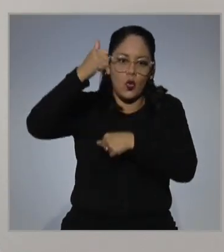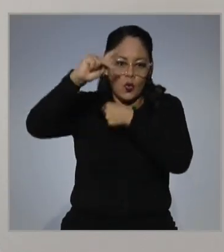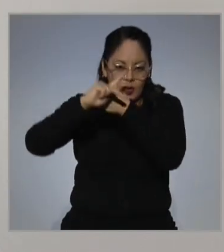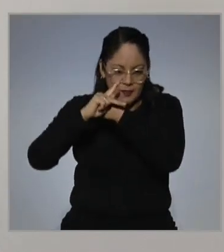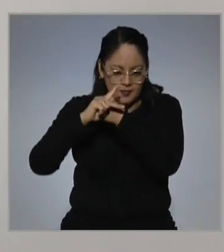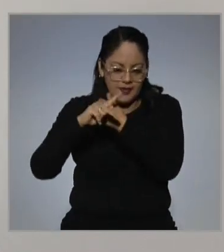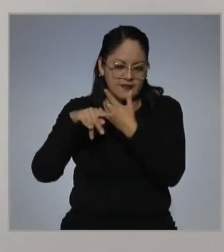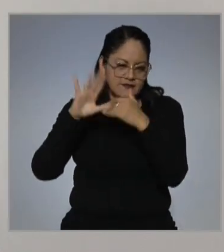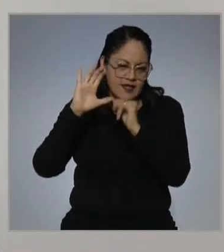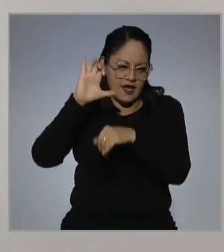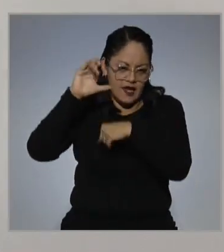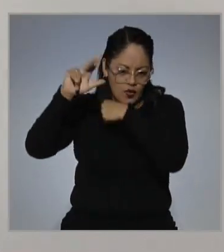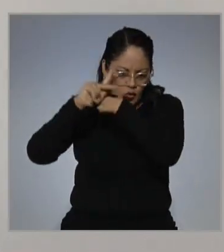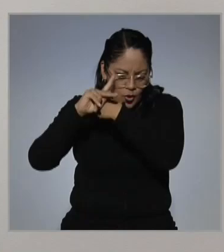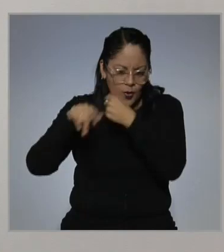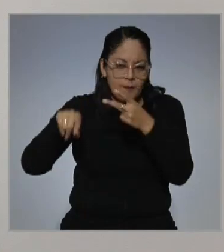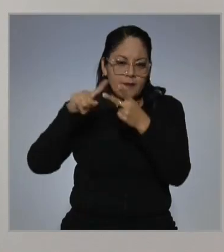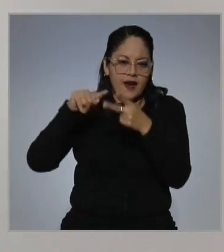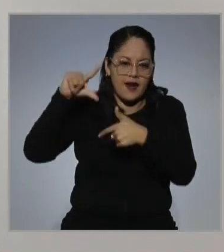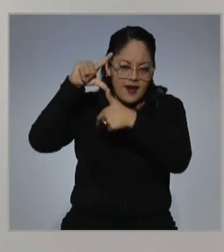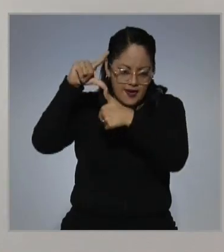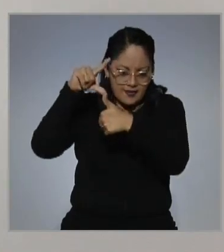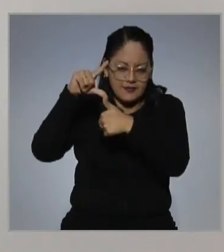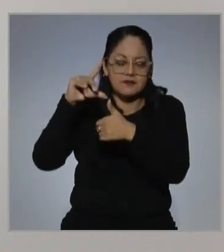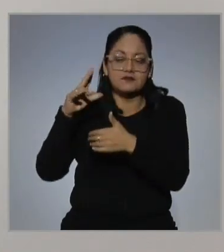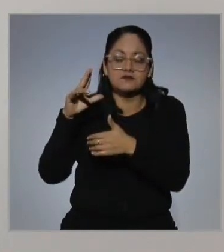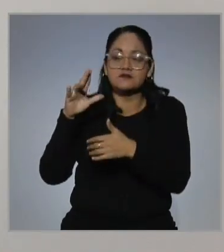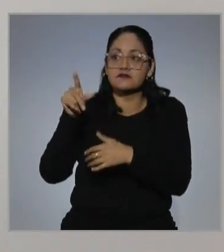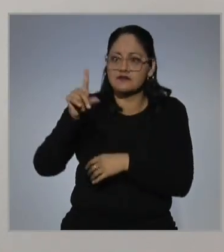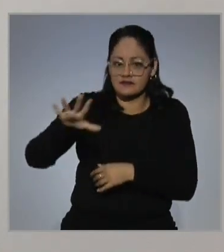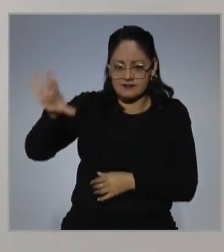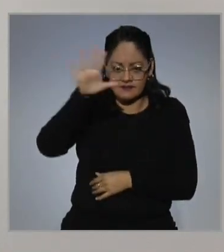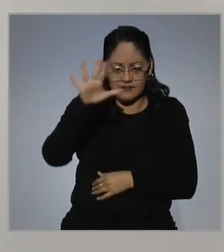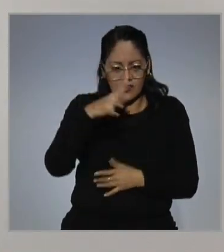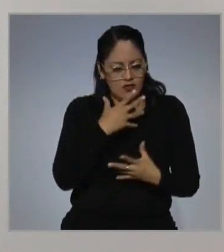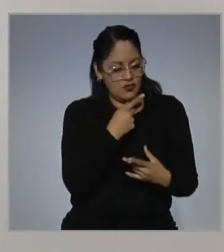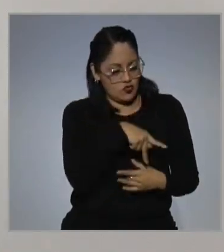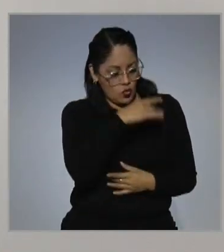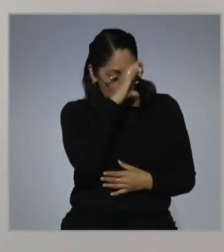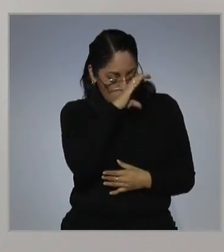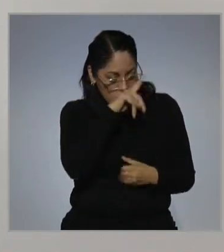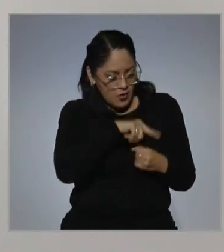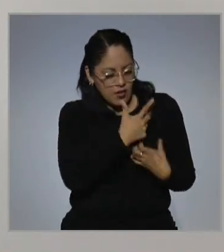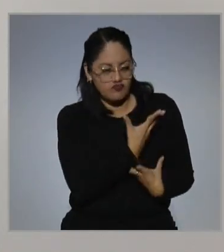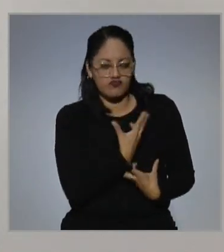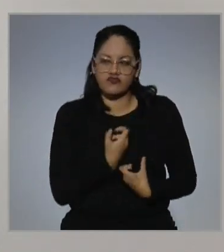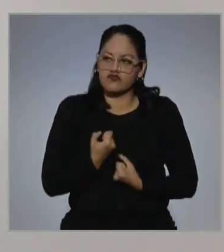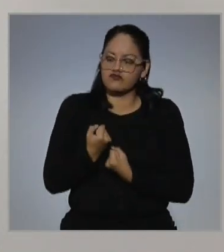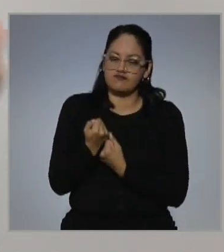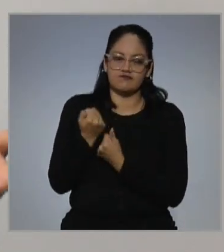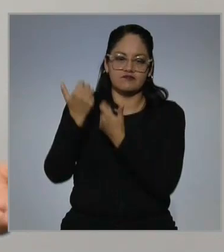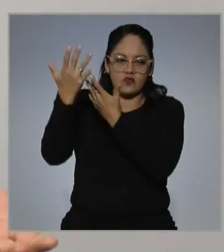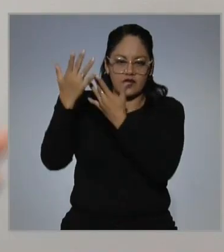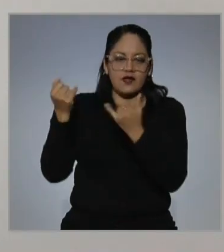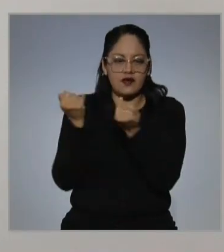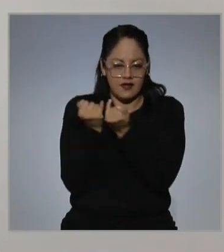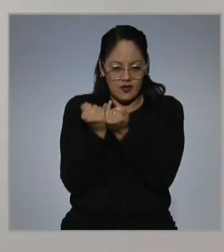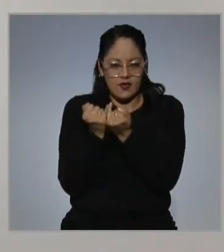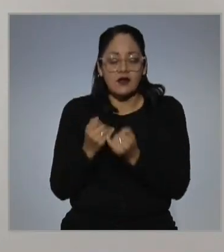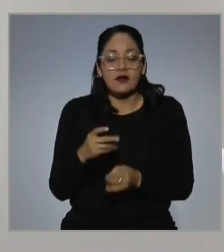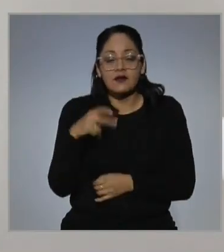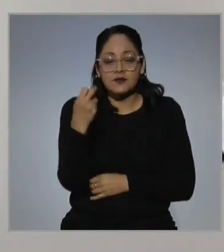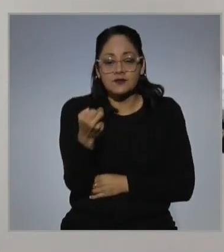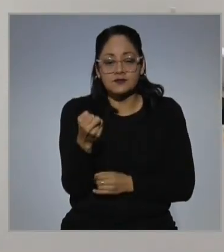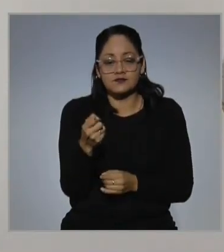partes de Europa, Latinoamérica, se llevan parte de eso y se llevan a sus muertos también. En relación con